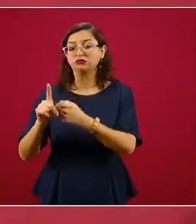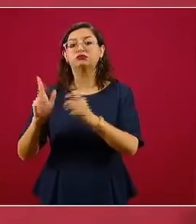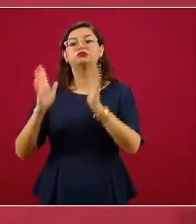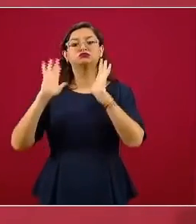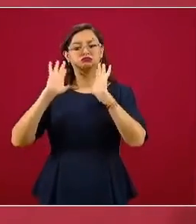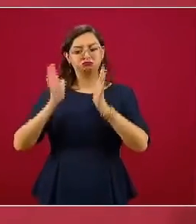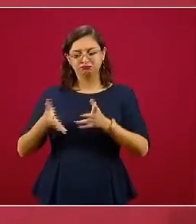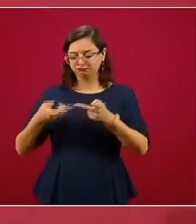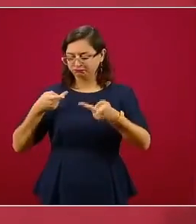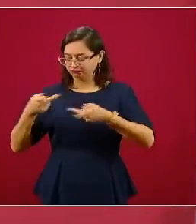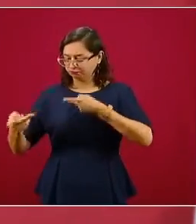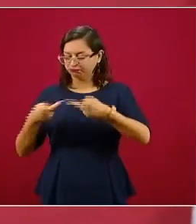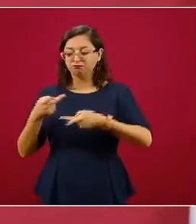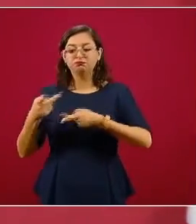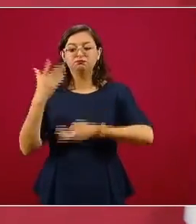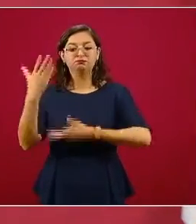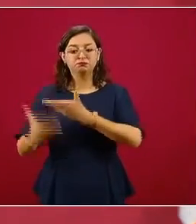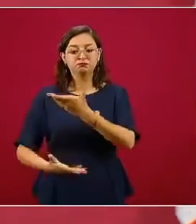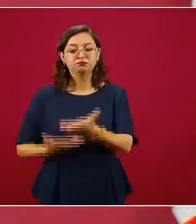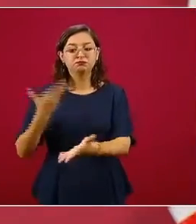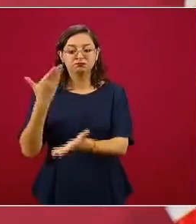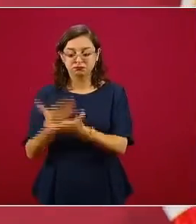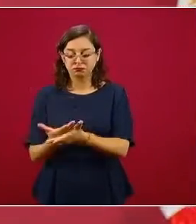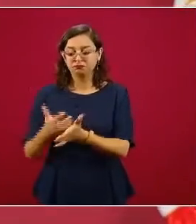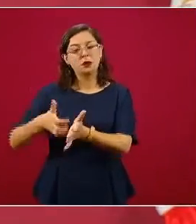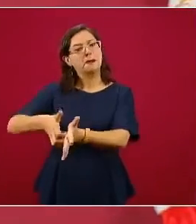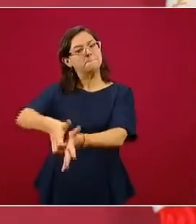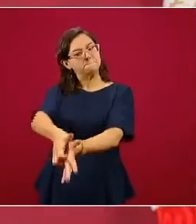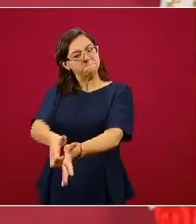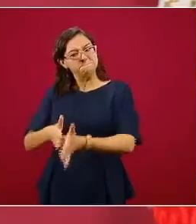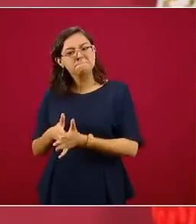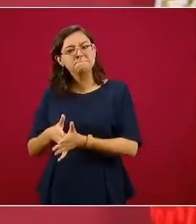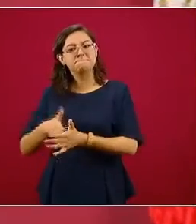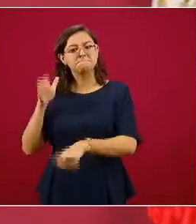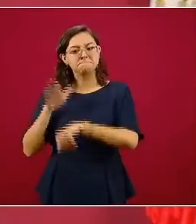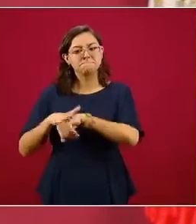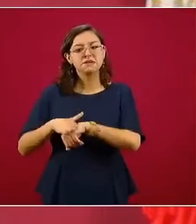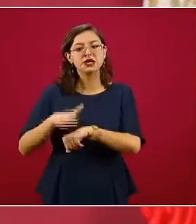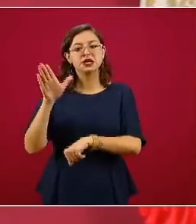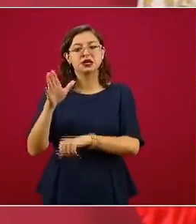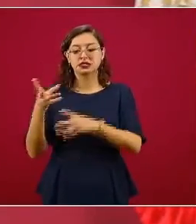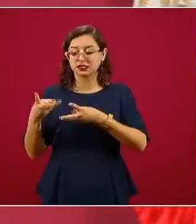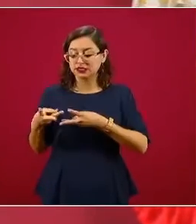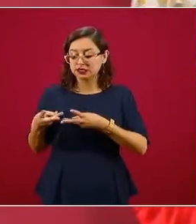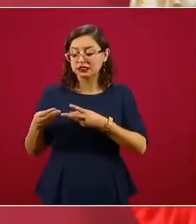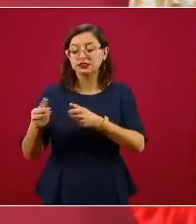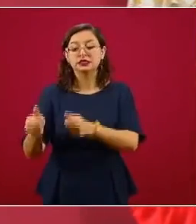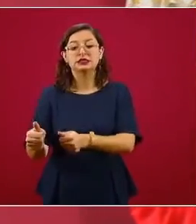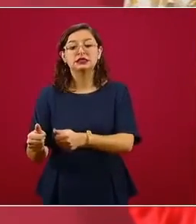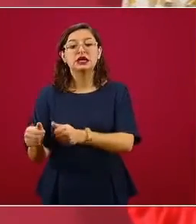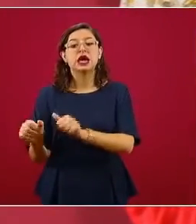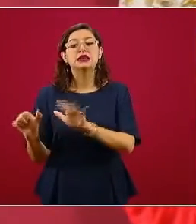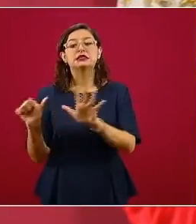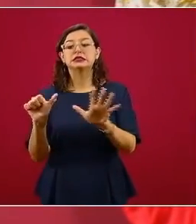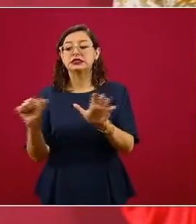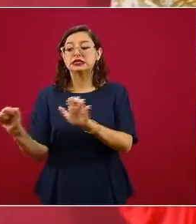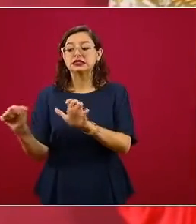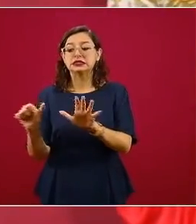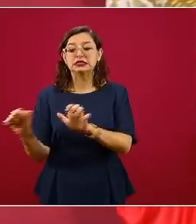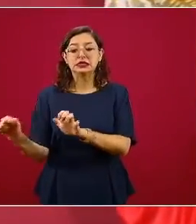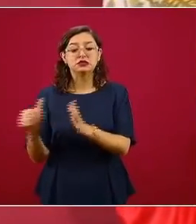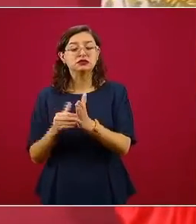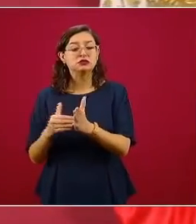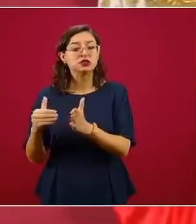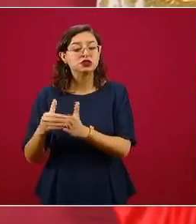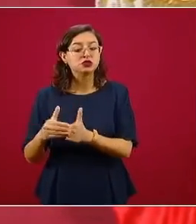ya se presentó un ajuste en el presupuesto y vamos a ejercer menos de 600